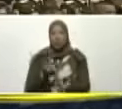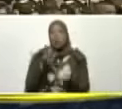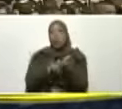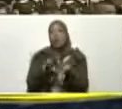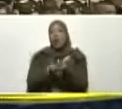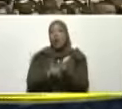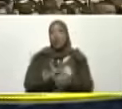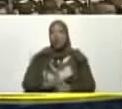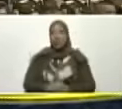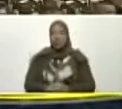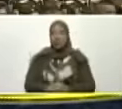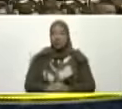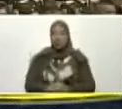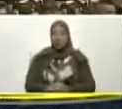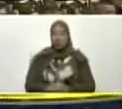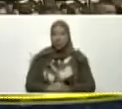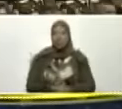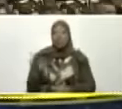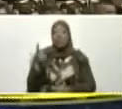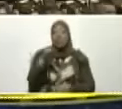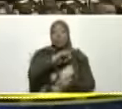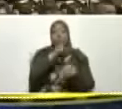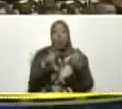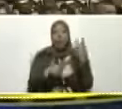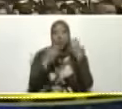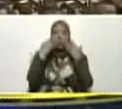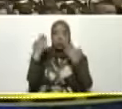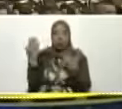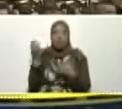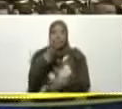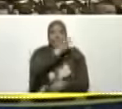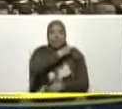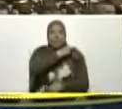Al grado de mayor y capitán de corbeta.